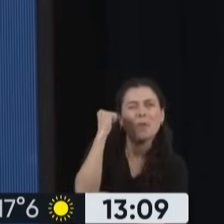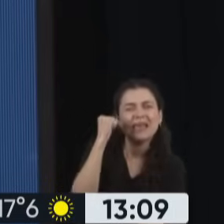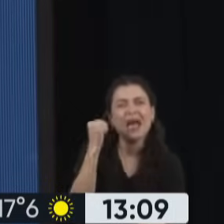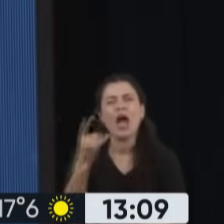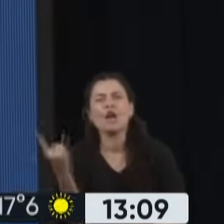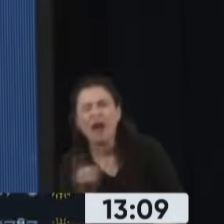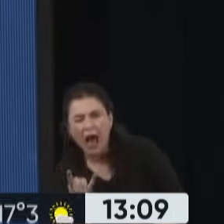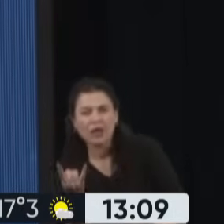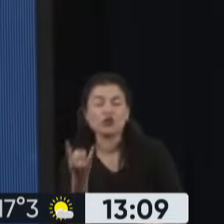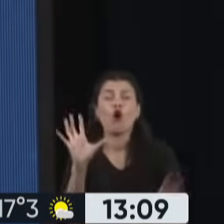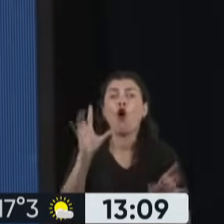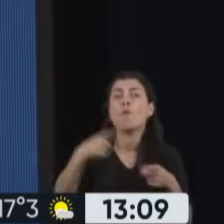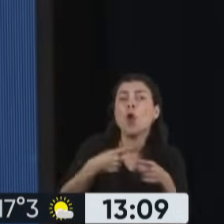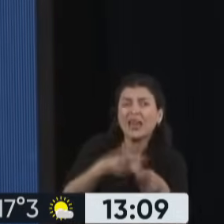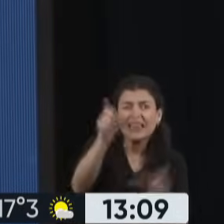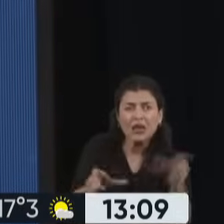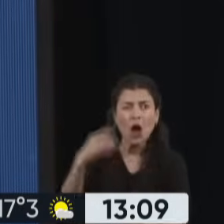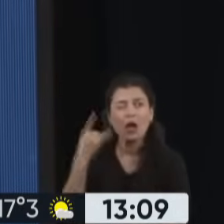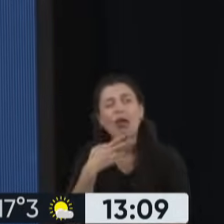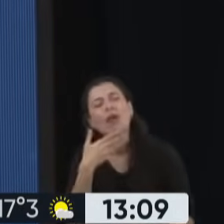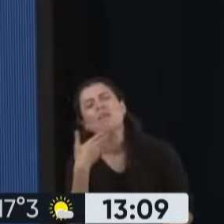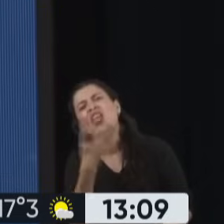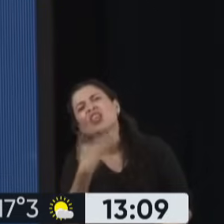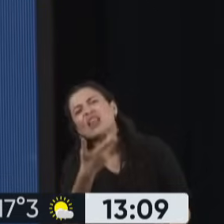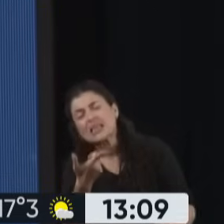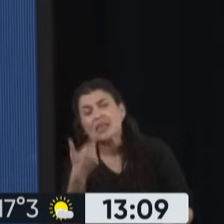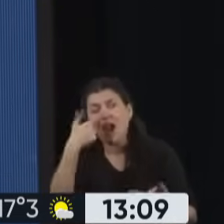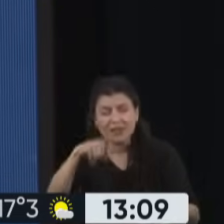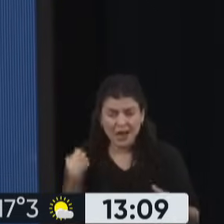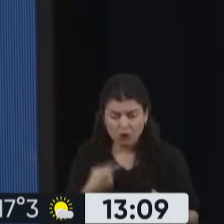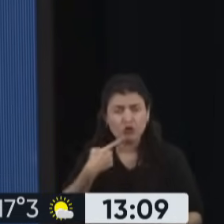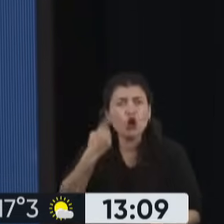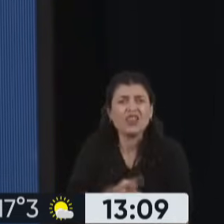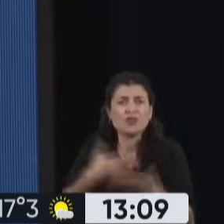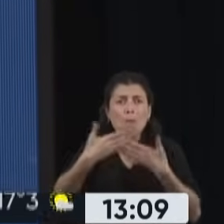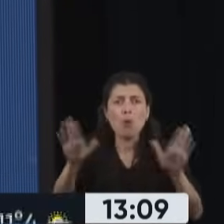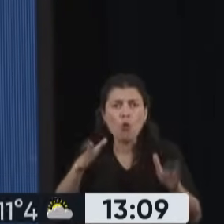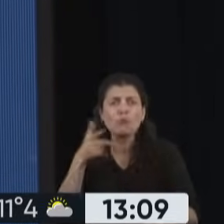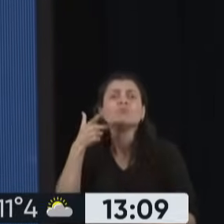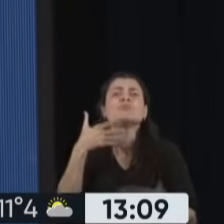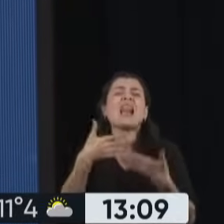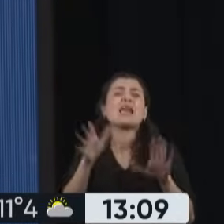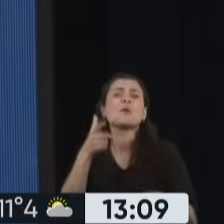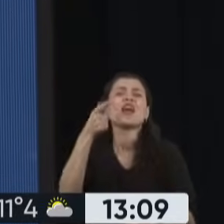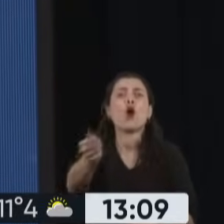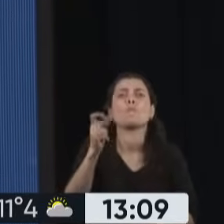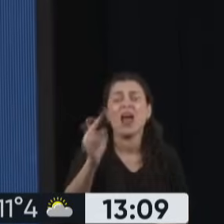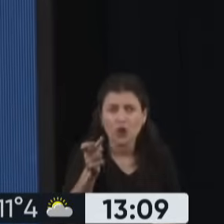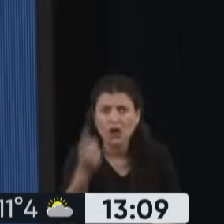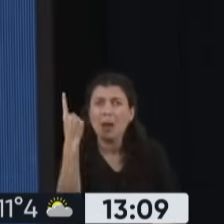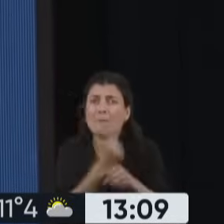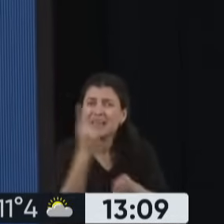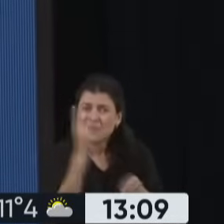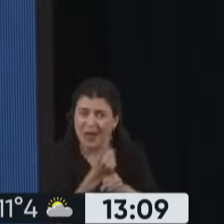los políticos, abrimos el cepo, porque la libertad no se negocia. Conseguimos el stock, saneamos el Banco